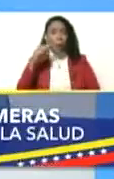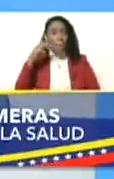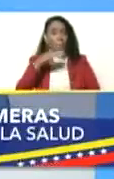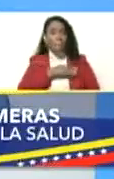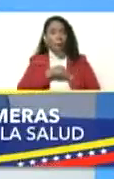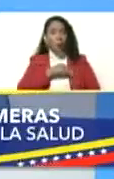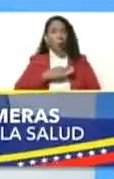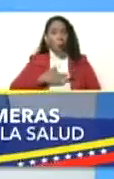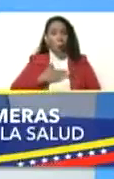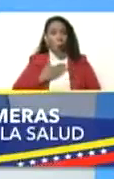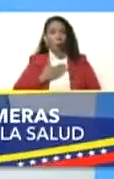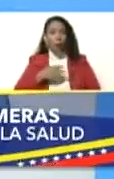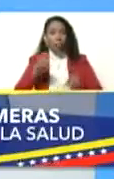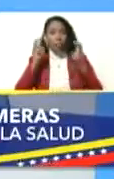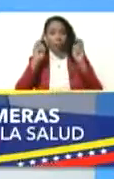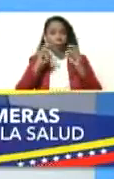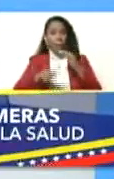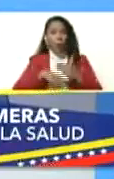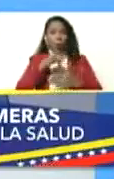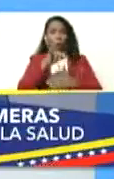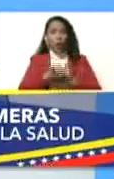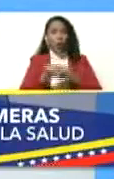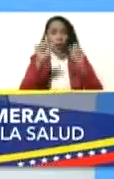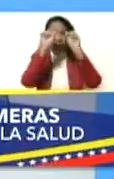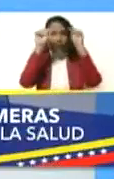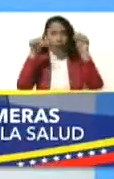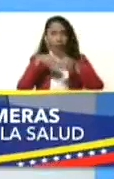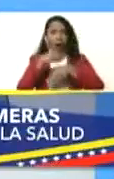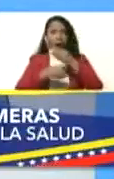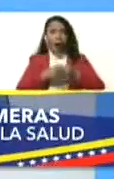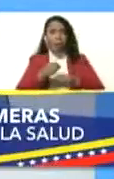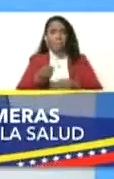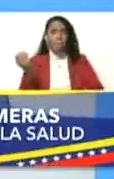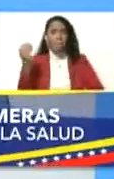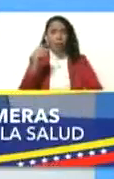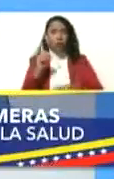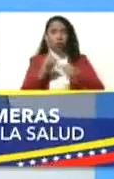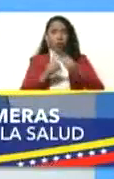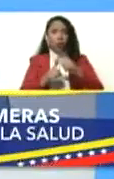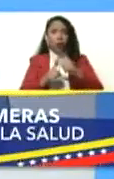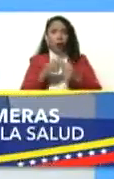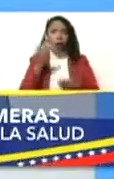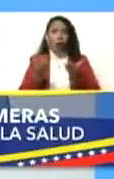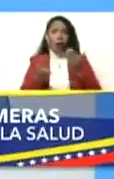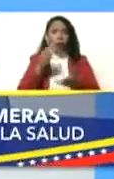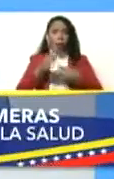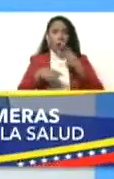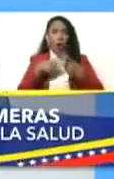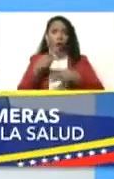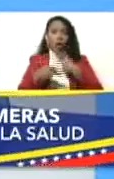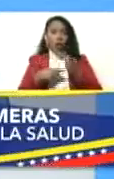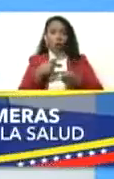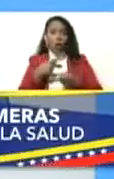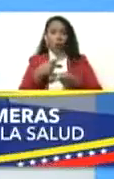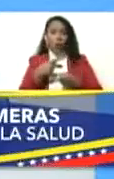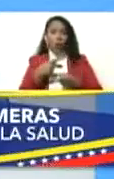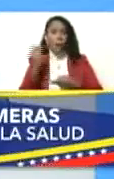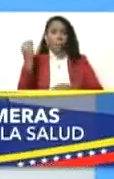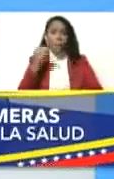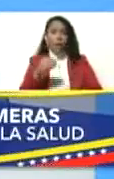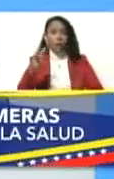poder materializar el proyecto del sistema que genere la mayor suma de estabilidad política, la mayor suma de